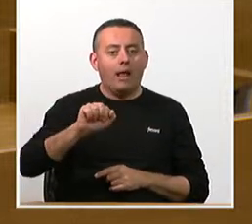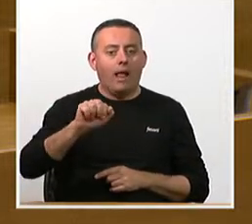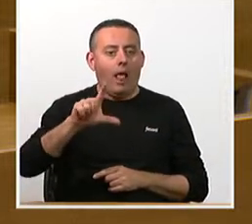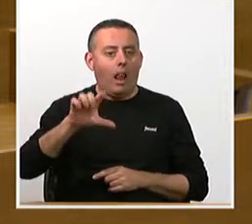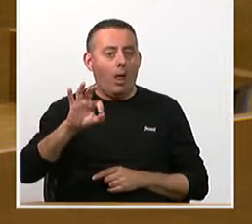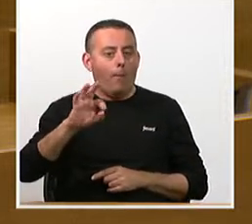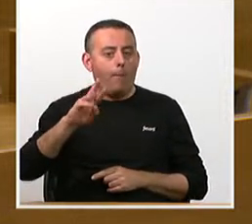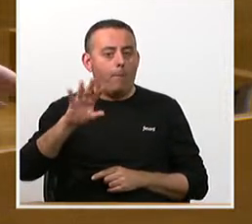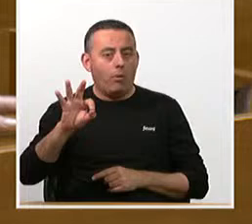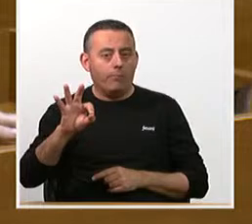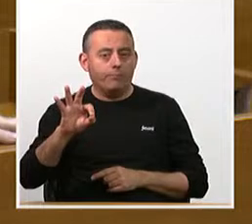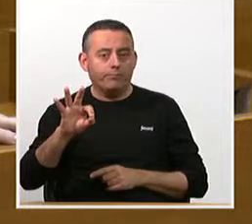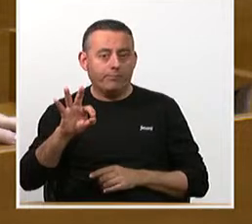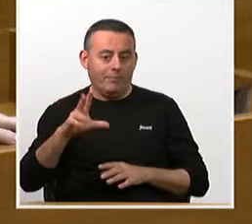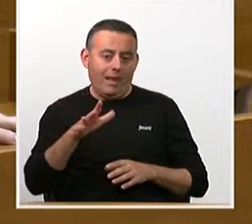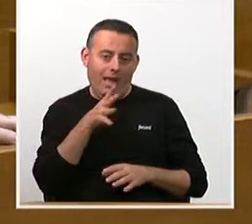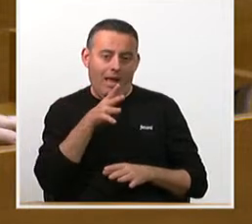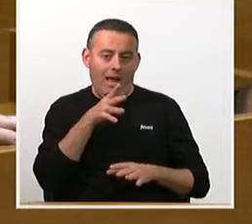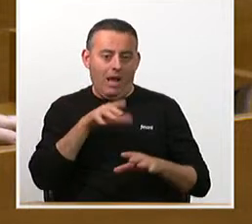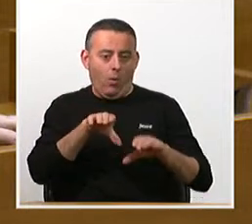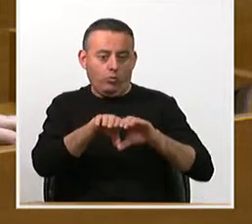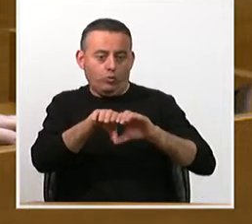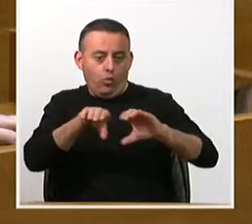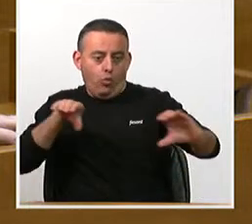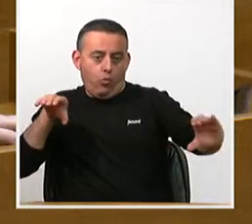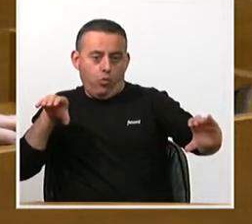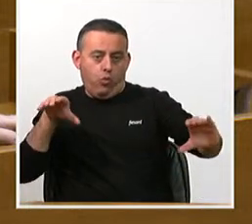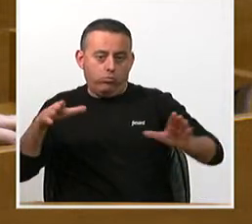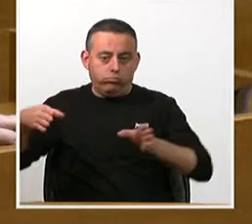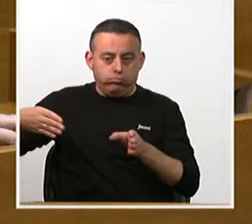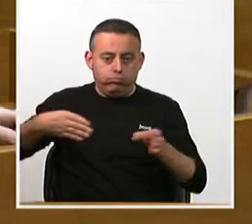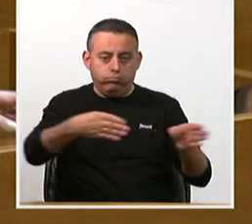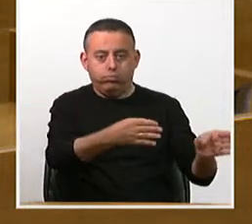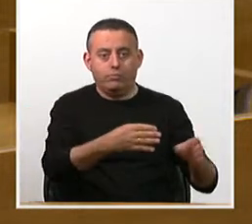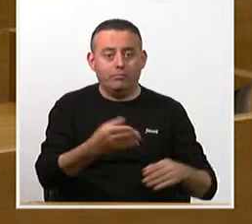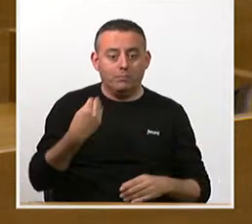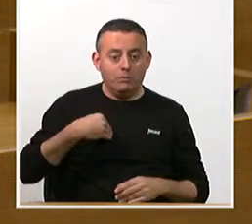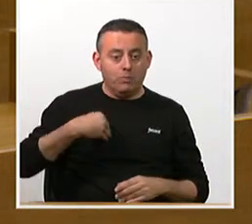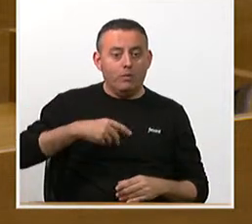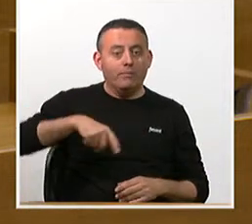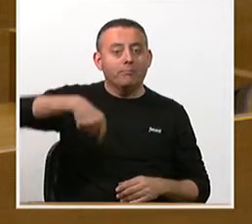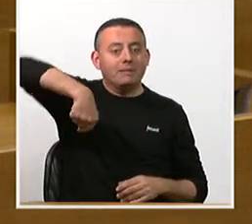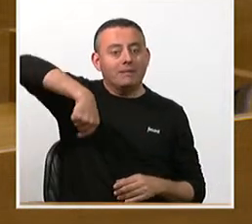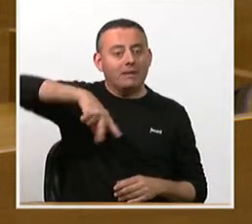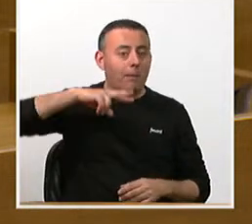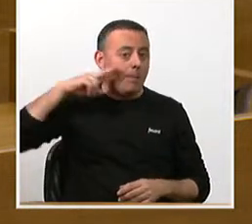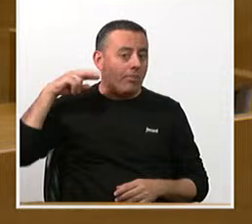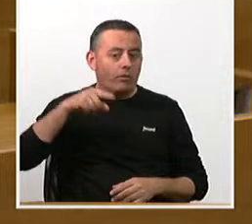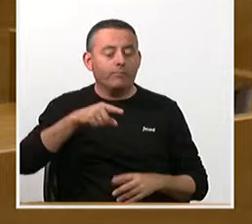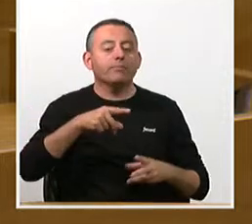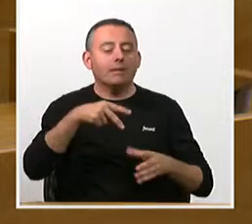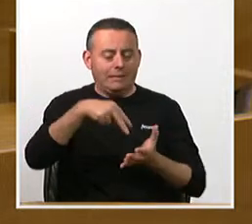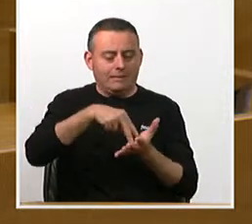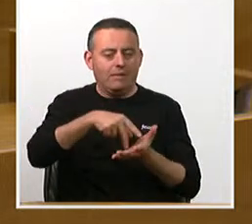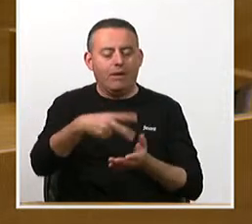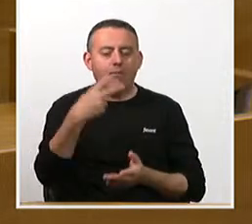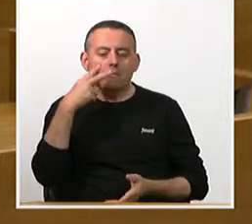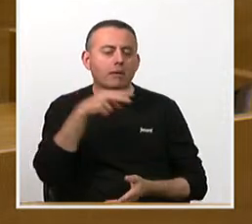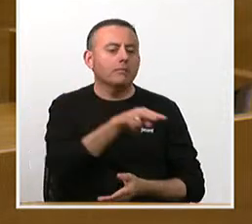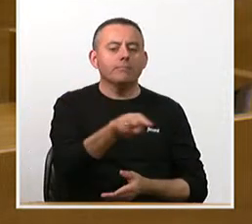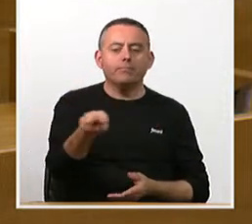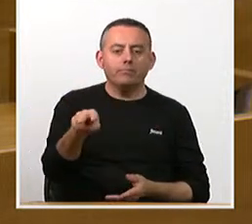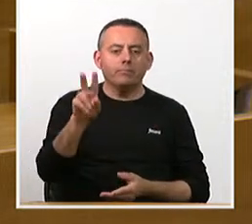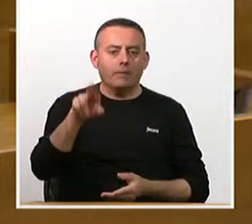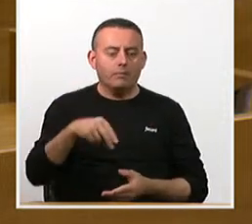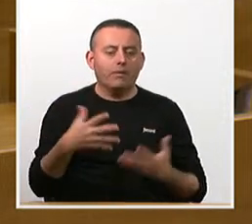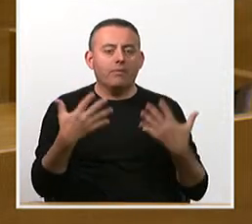mismo estuvo allí visitando las obras el inicio de los trabajos de la nueva conducción de la margen izquierda la fase un con una inversión global de 10